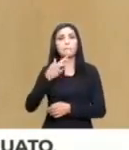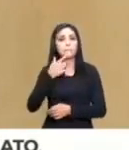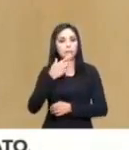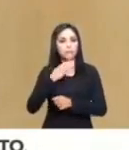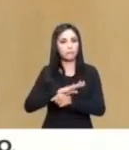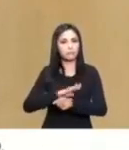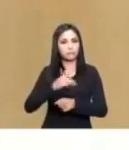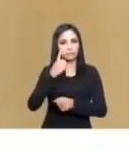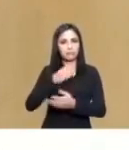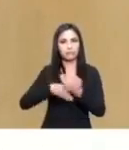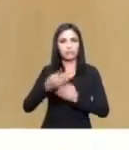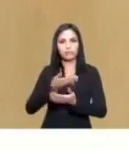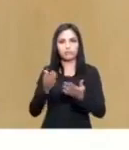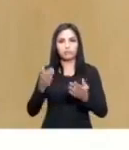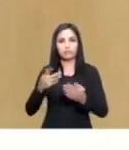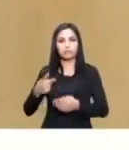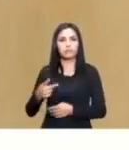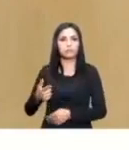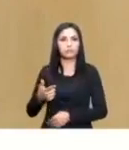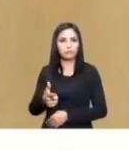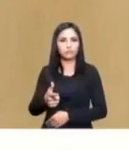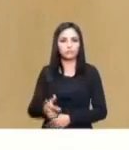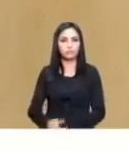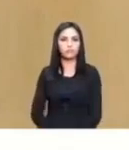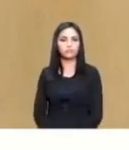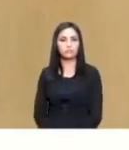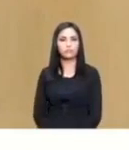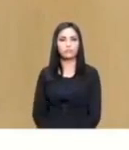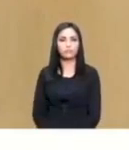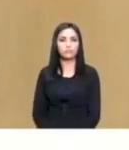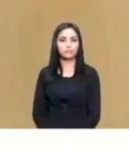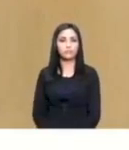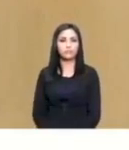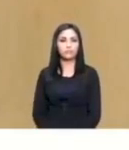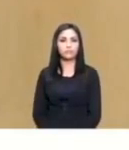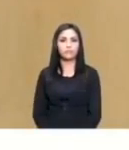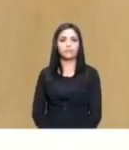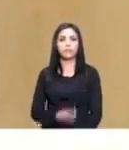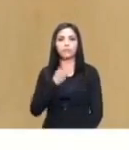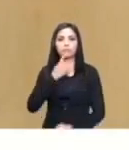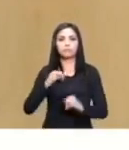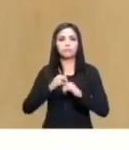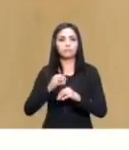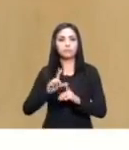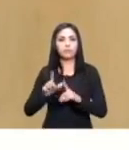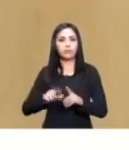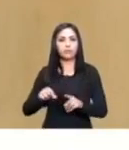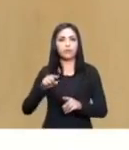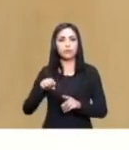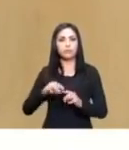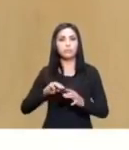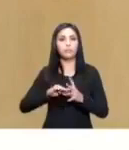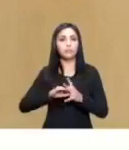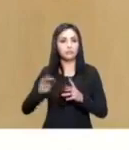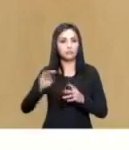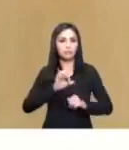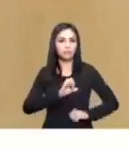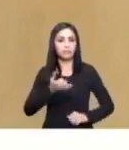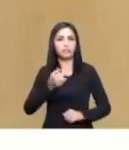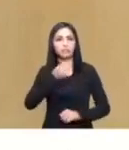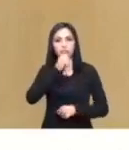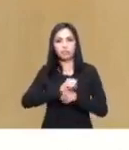permitan a la ciudadanía seguir contando de manera permanente y ágil con los servidores y con los servicios notariales